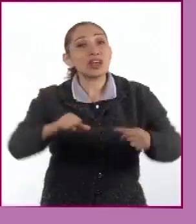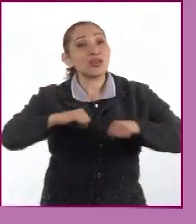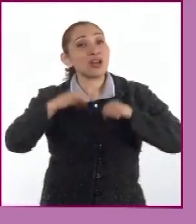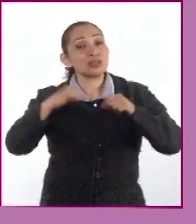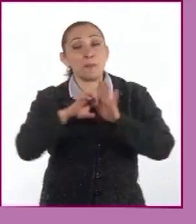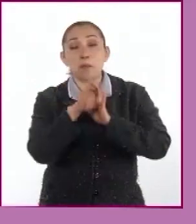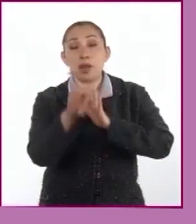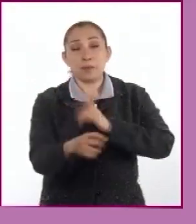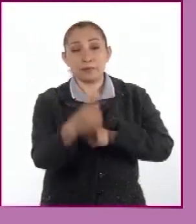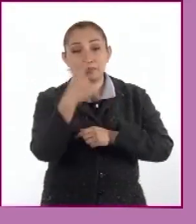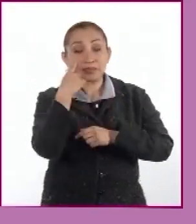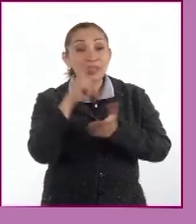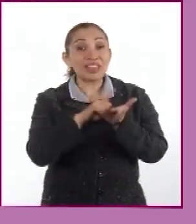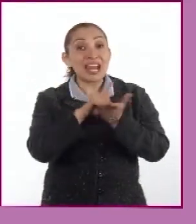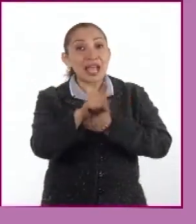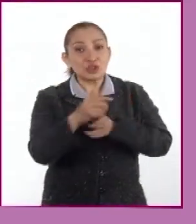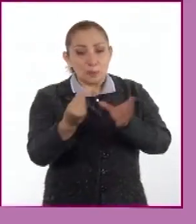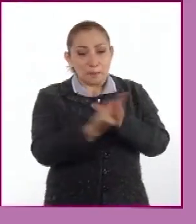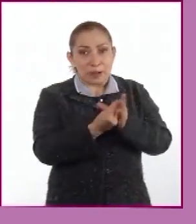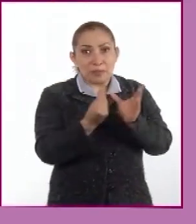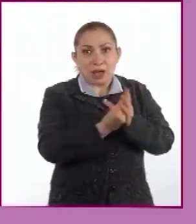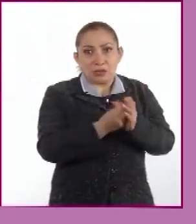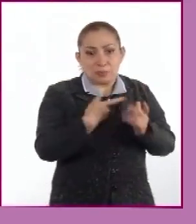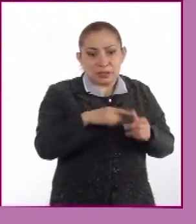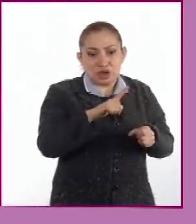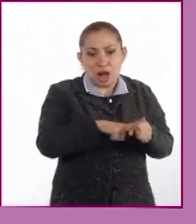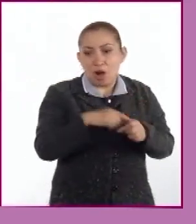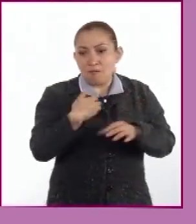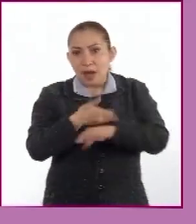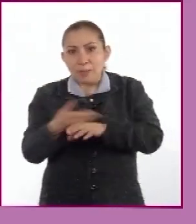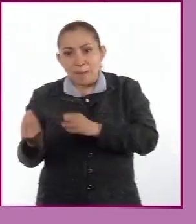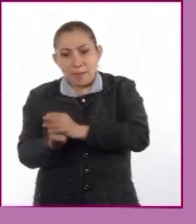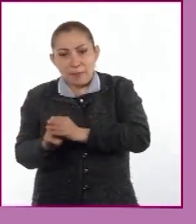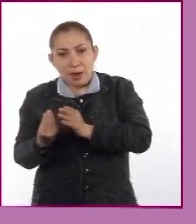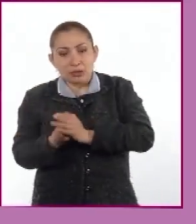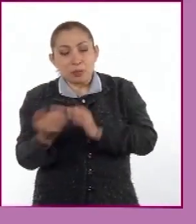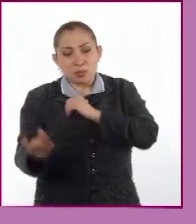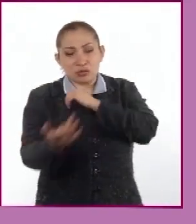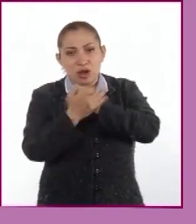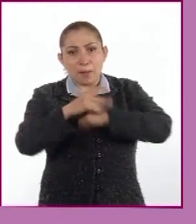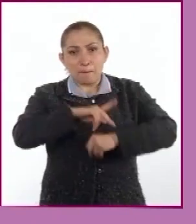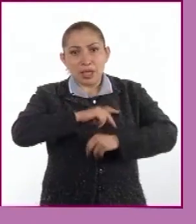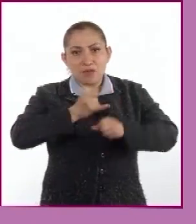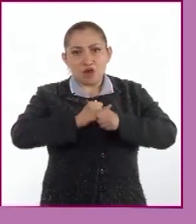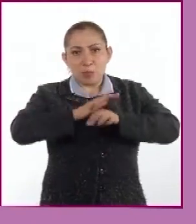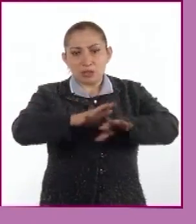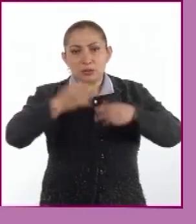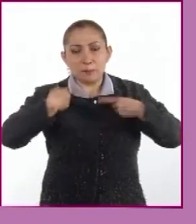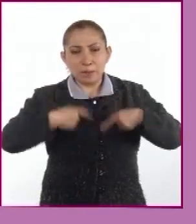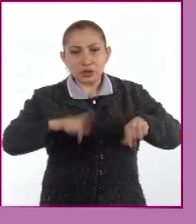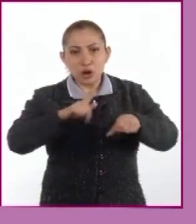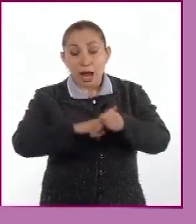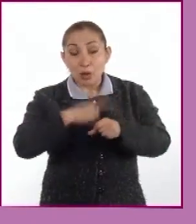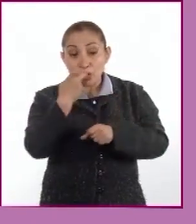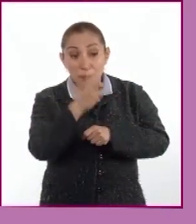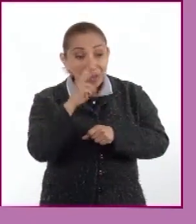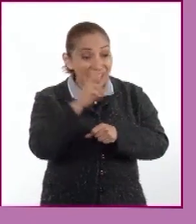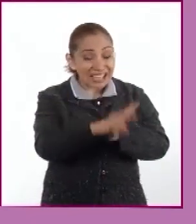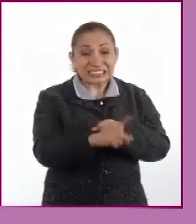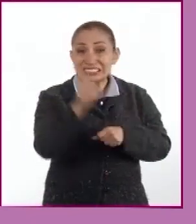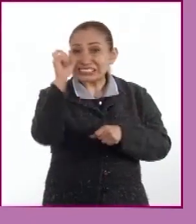por ejemplo, el derecho a la intimidad personal y familiar y a la protección de sus datos personales. Cuando se presentan estos